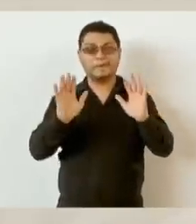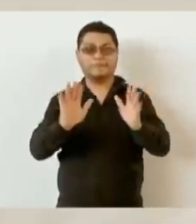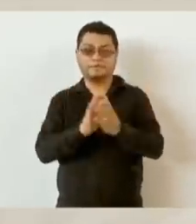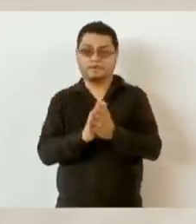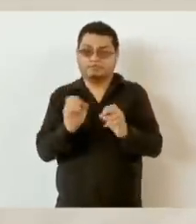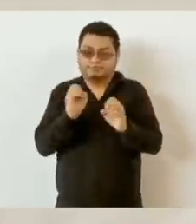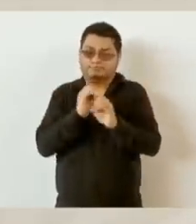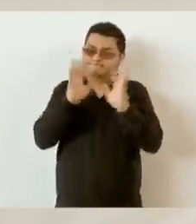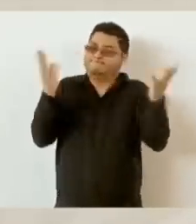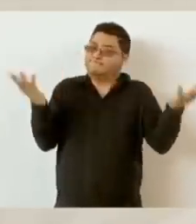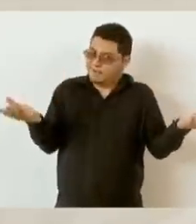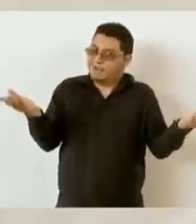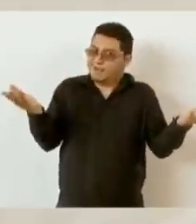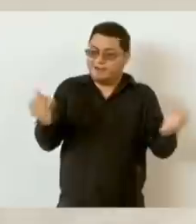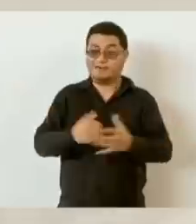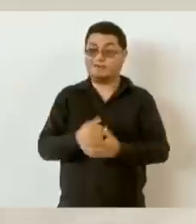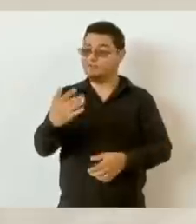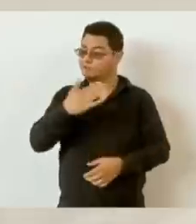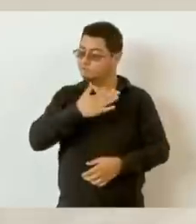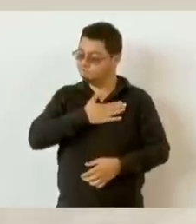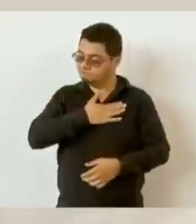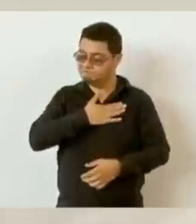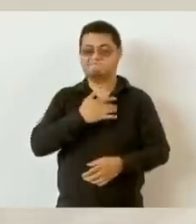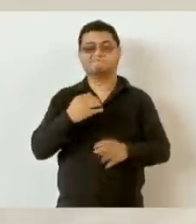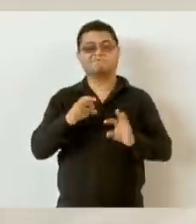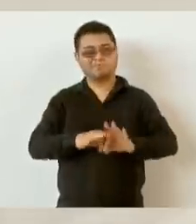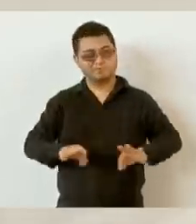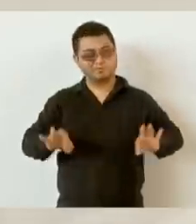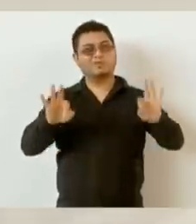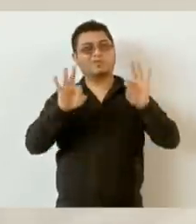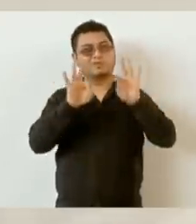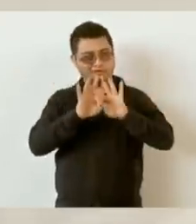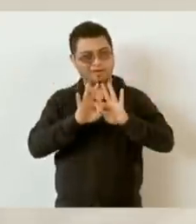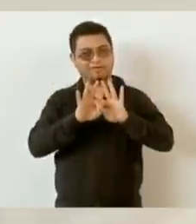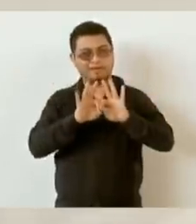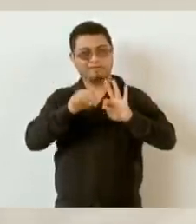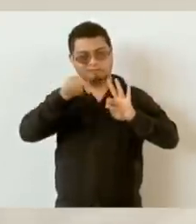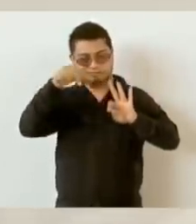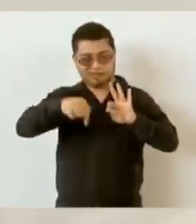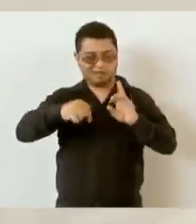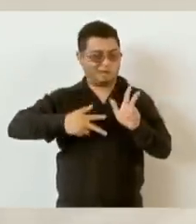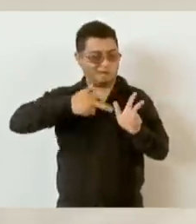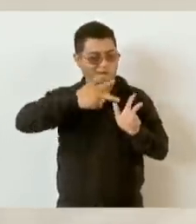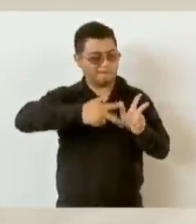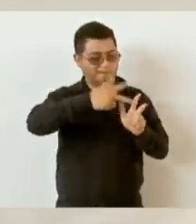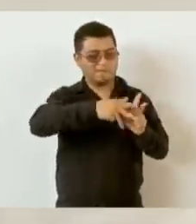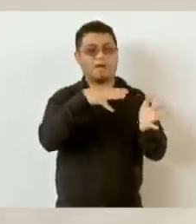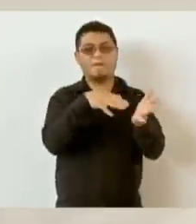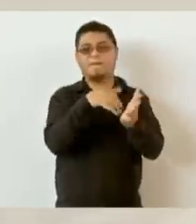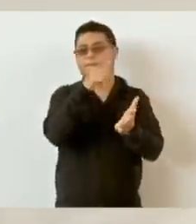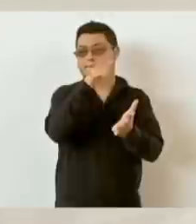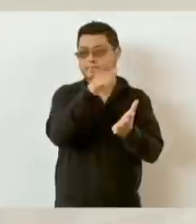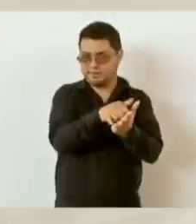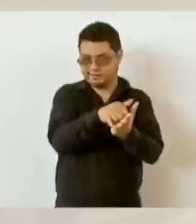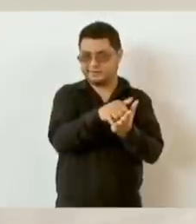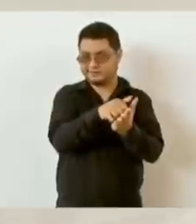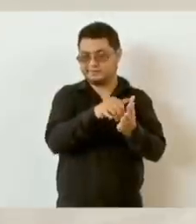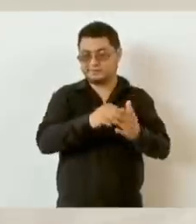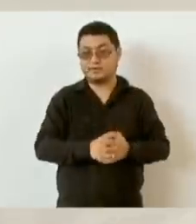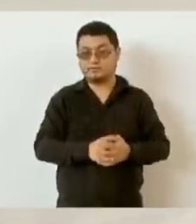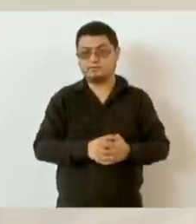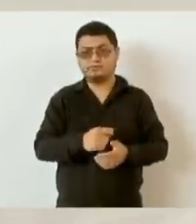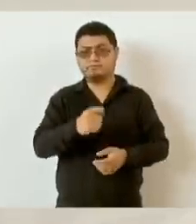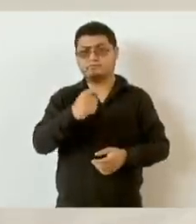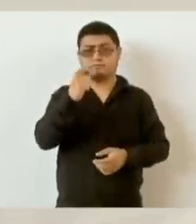obvio que me importa mucho esta obra del Tren Maya. Se